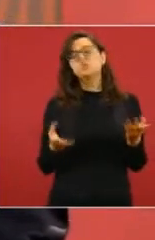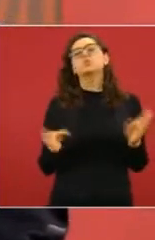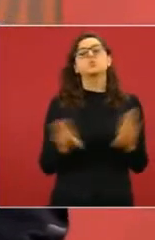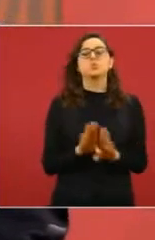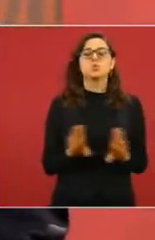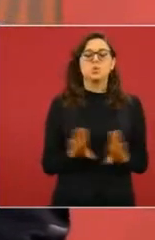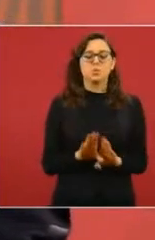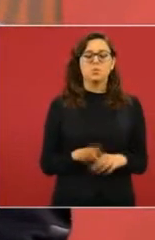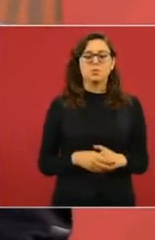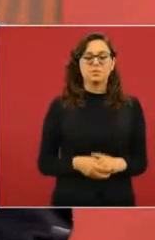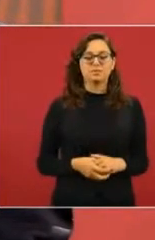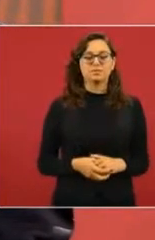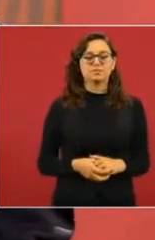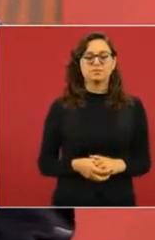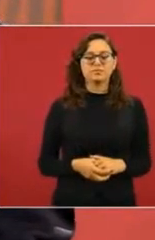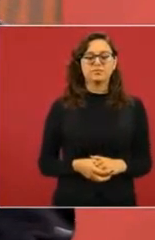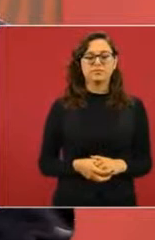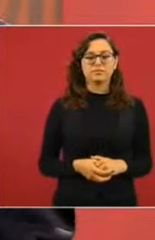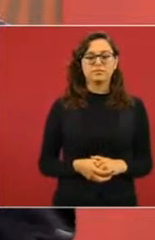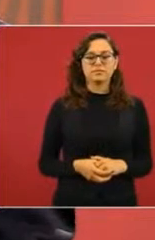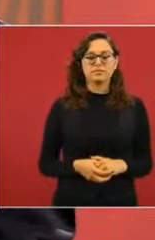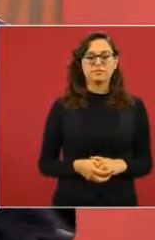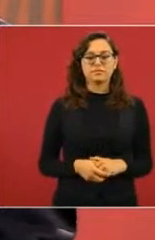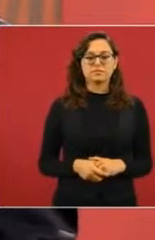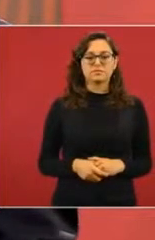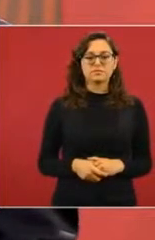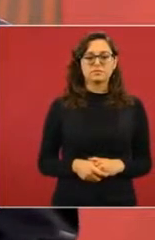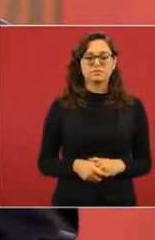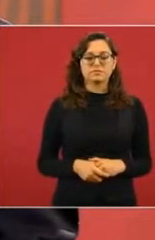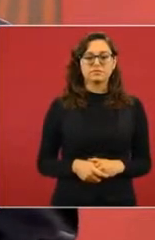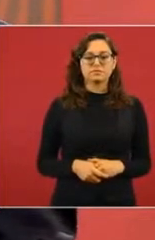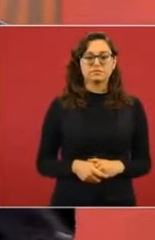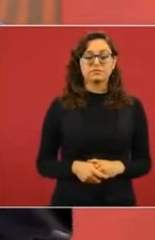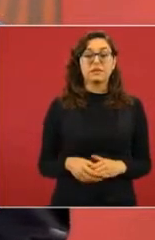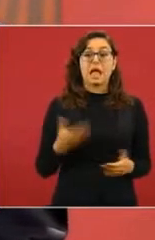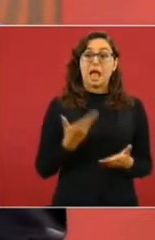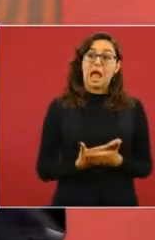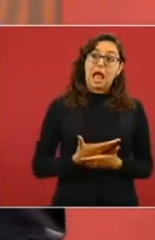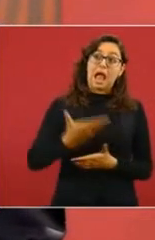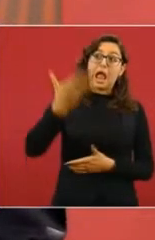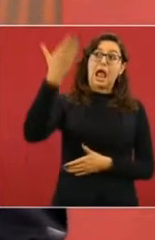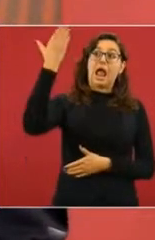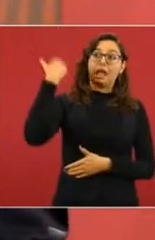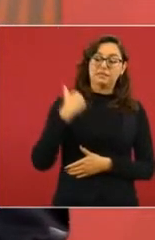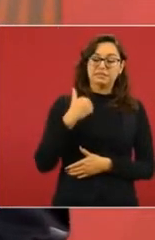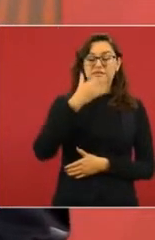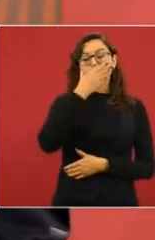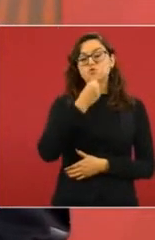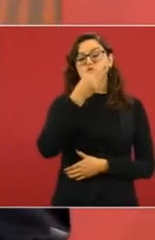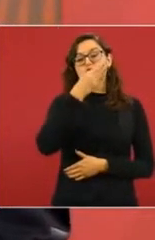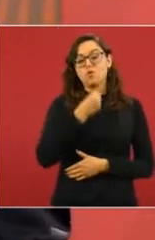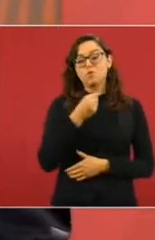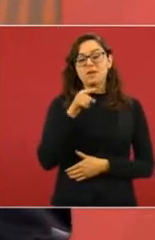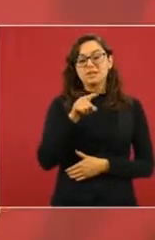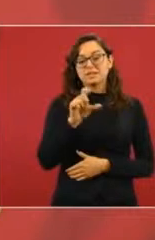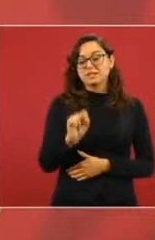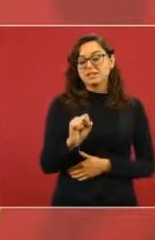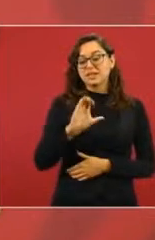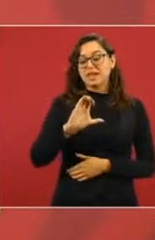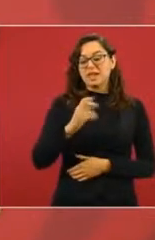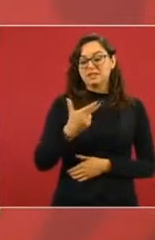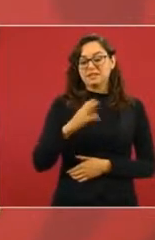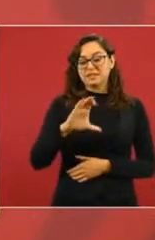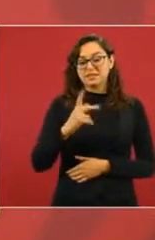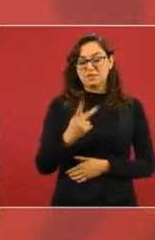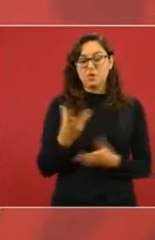que es la primera vez que en la historia de la humanidad que una pandemia está estrictamente relacionada con el desarrollo económico